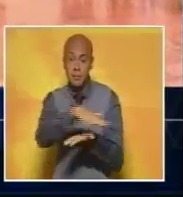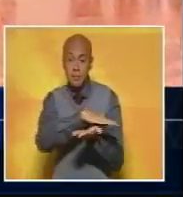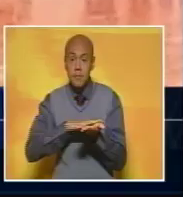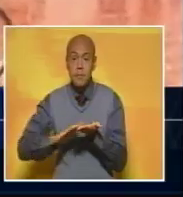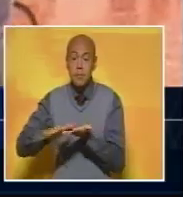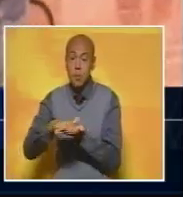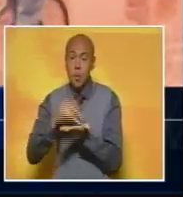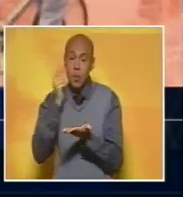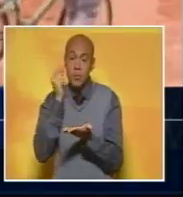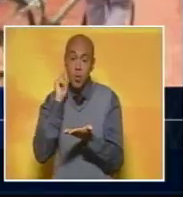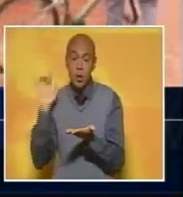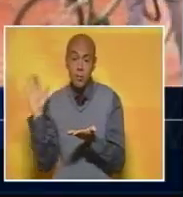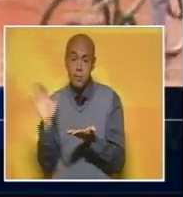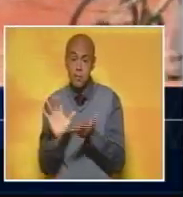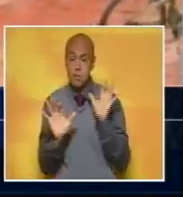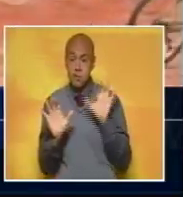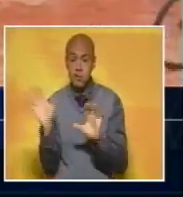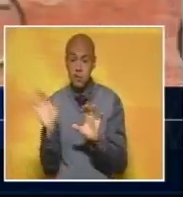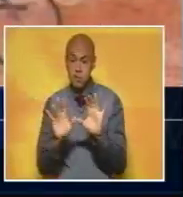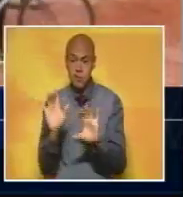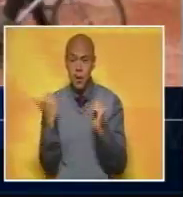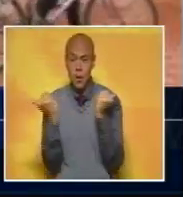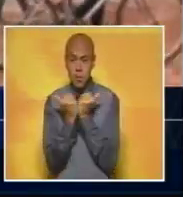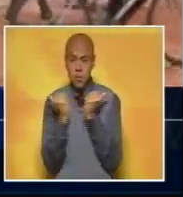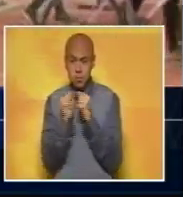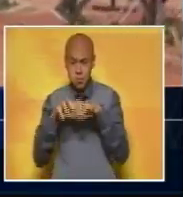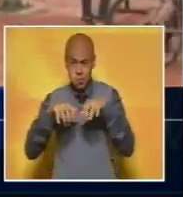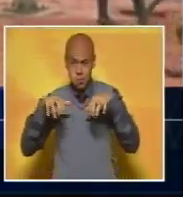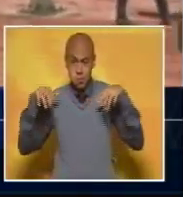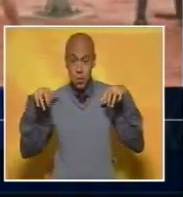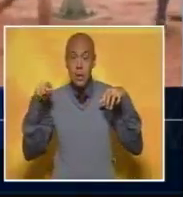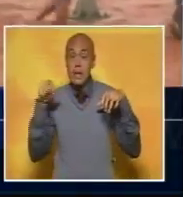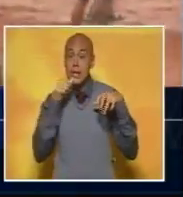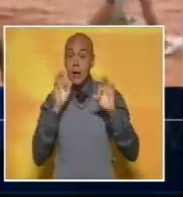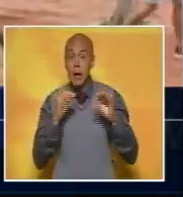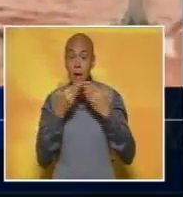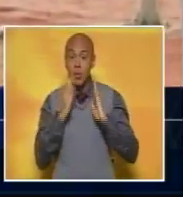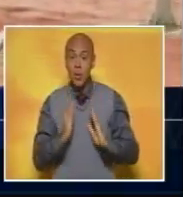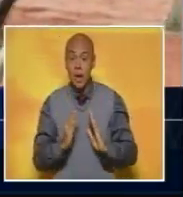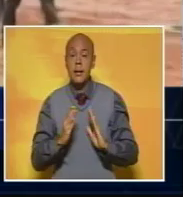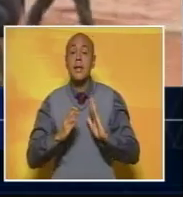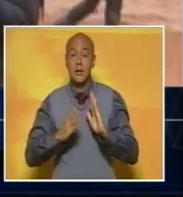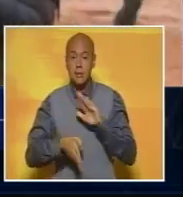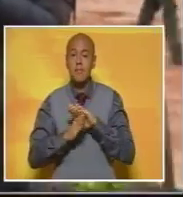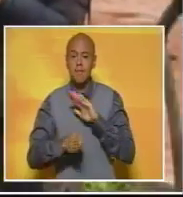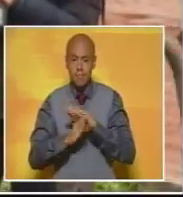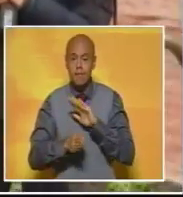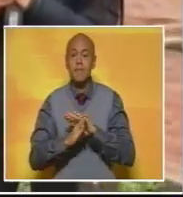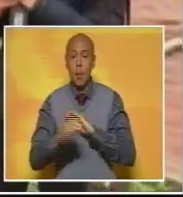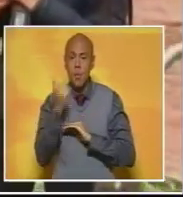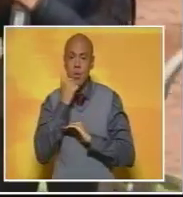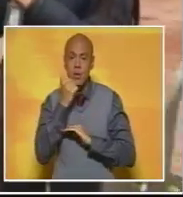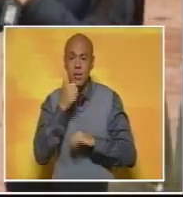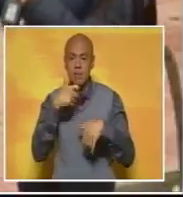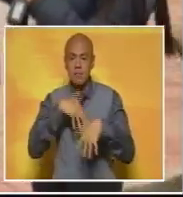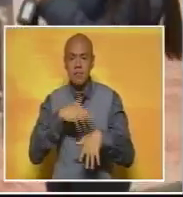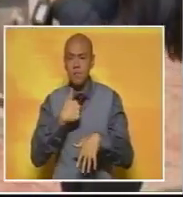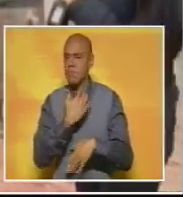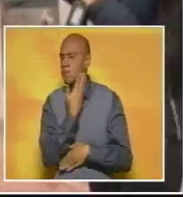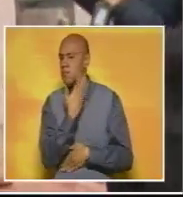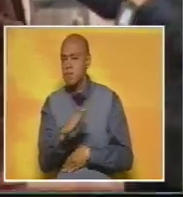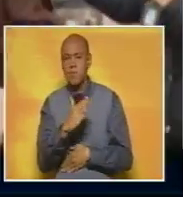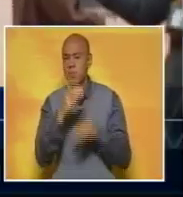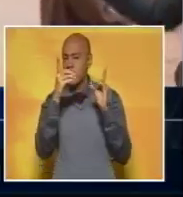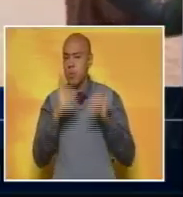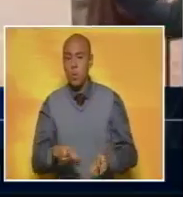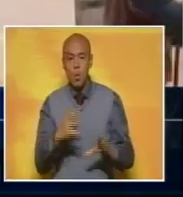donde se agolpan cada vez más manifestantes, sobre todo estudiantes que siguen protestando contra todas estas decisiones del gobierno